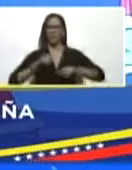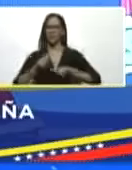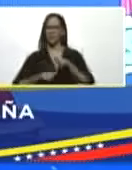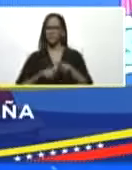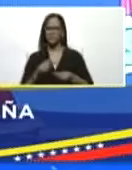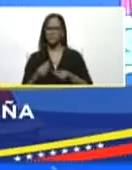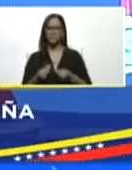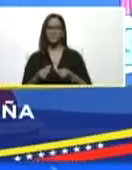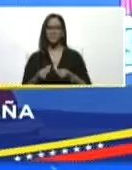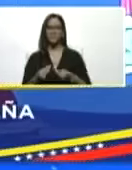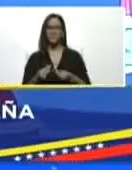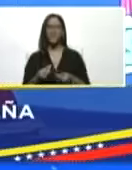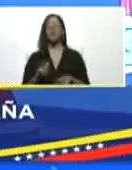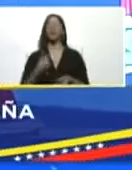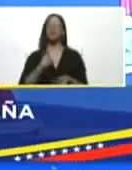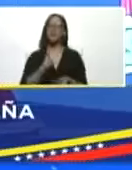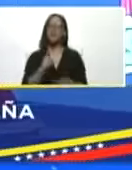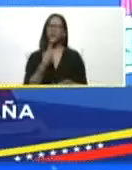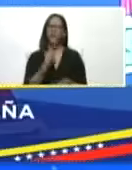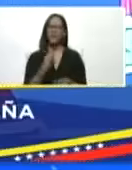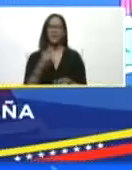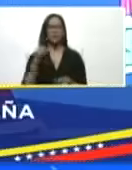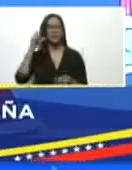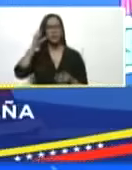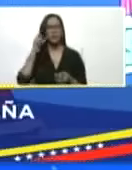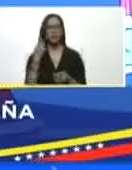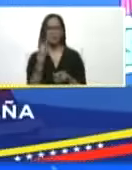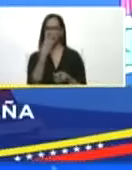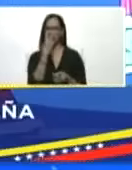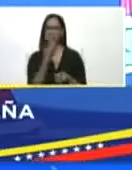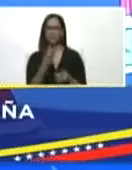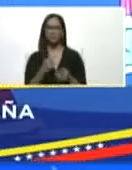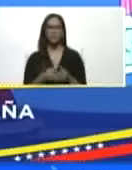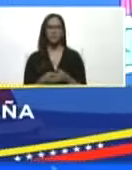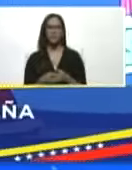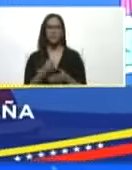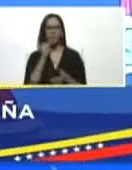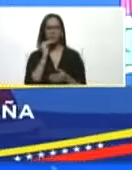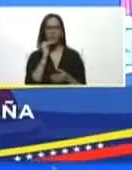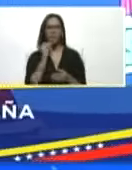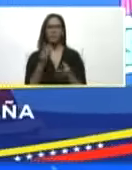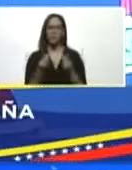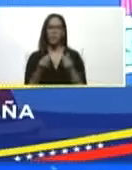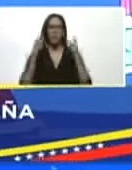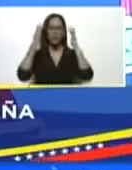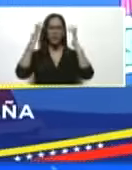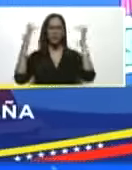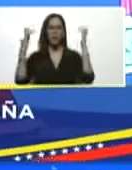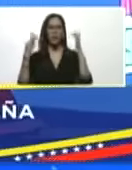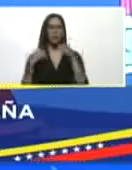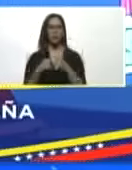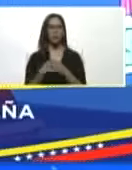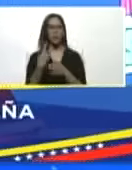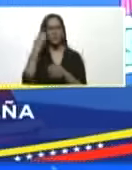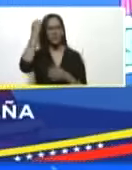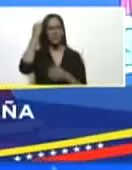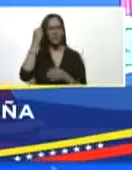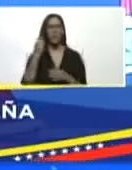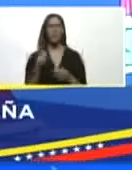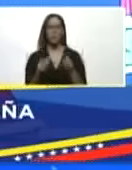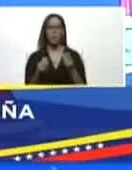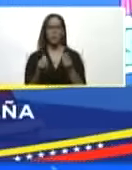Y yo le decía a Diego Rusarín en estos días que estuvo por aquí, muchacho muy destacado, un intelectual, un pensador muy